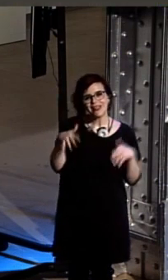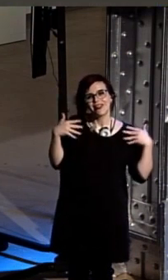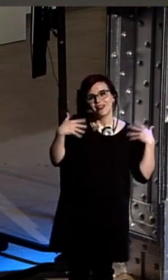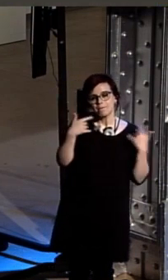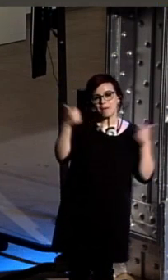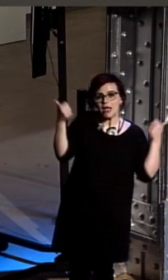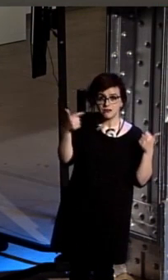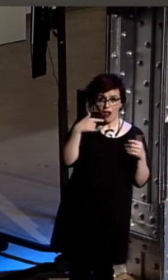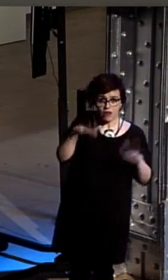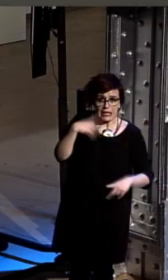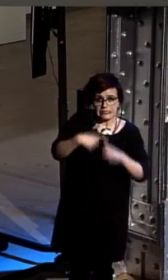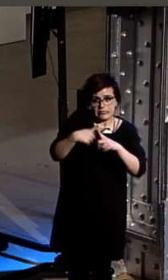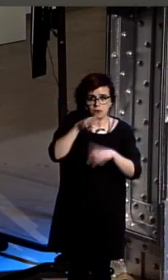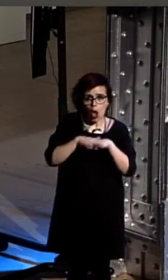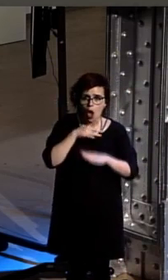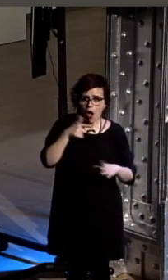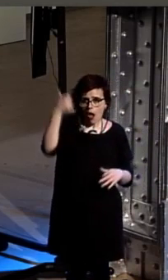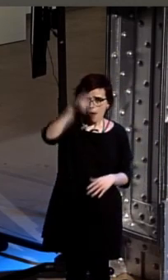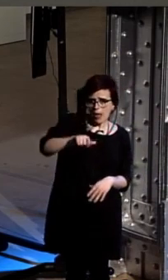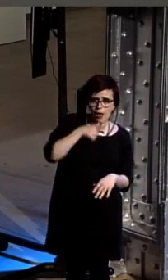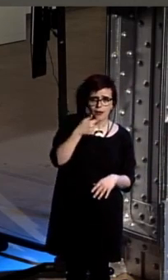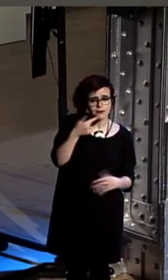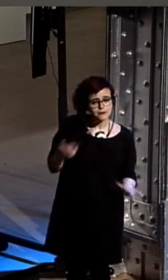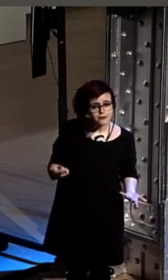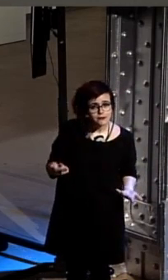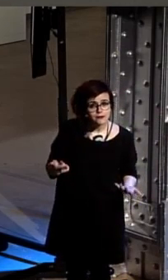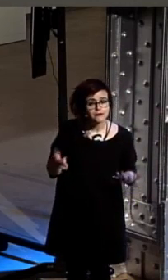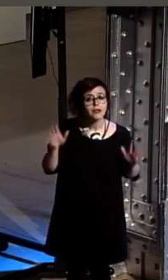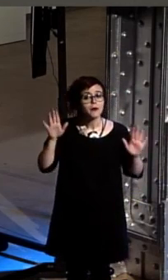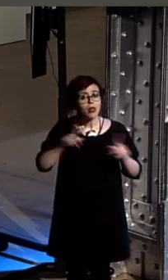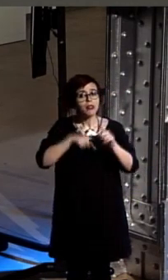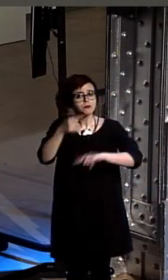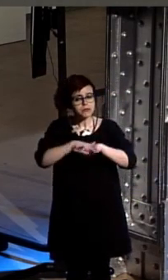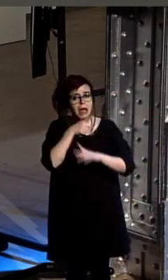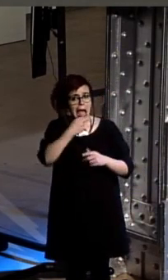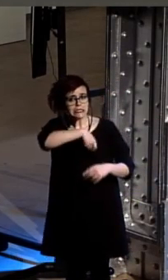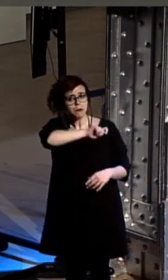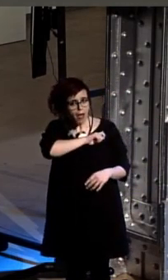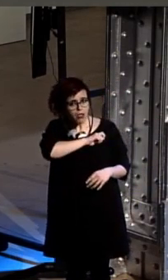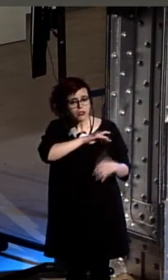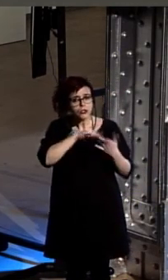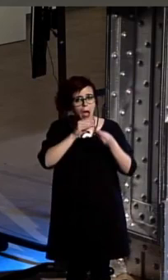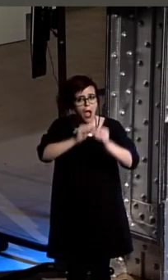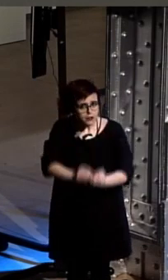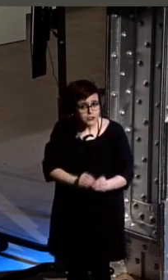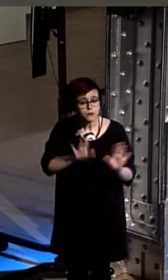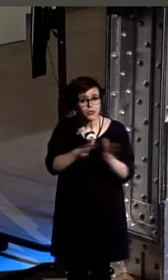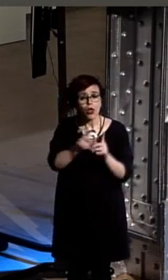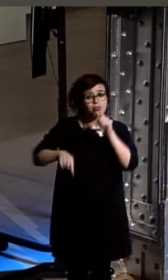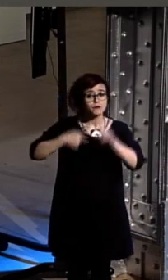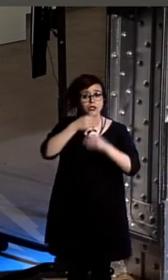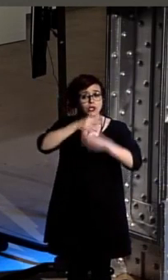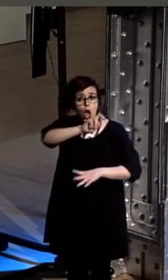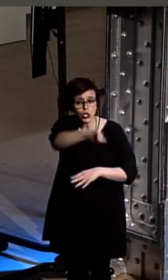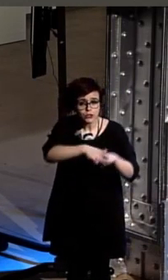verdad es que se le criticó por ser sexista con este comentario. Pero bueno, esto es un trabajo que se ha hecho también en España, pero una historia todavía mayor tuvo que